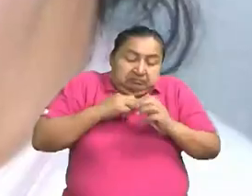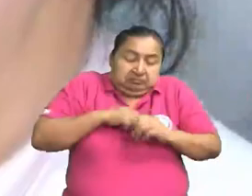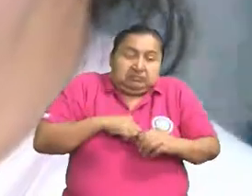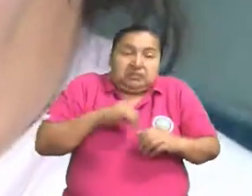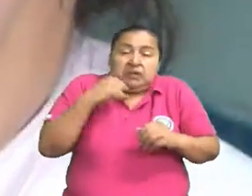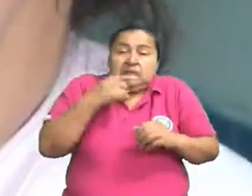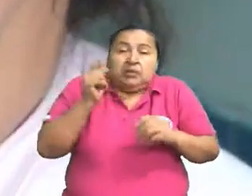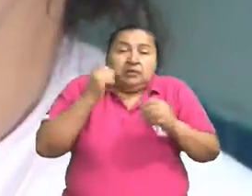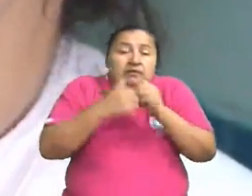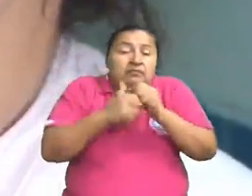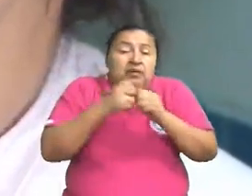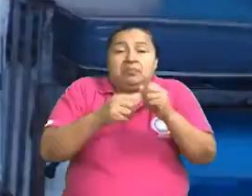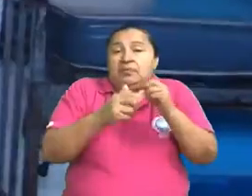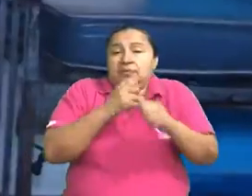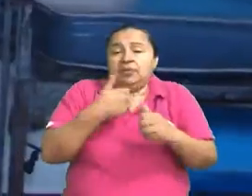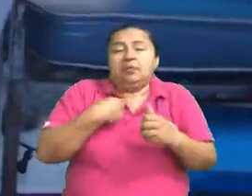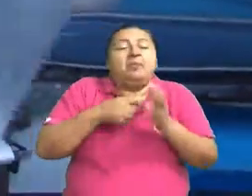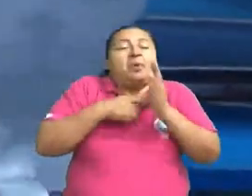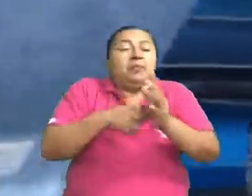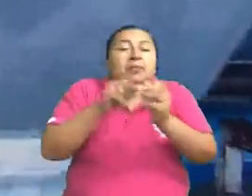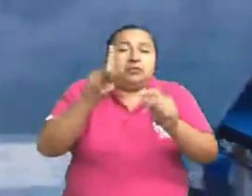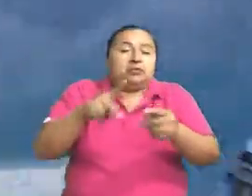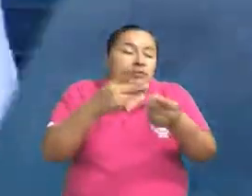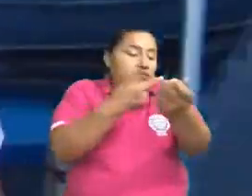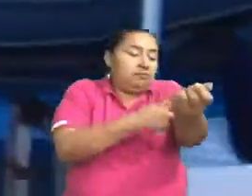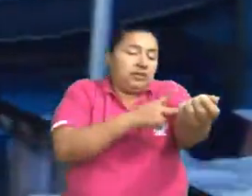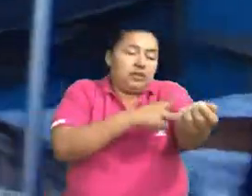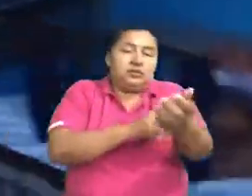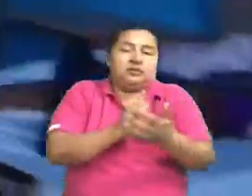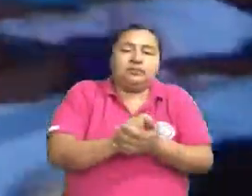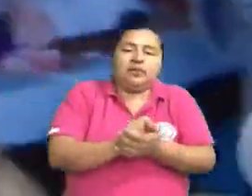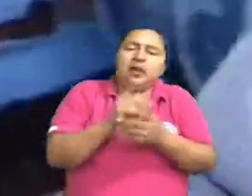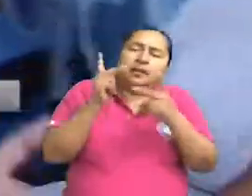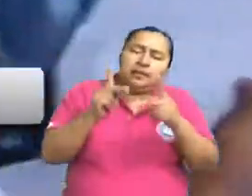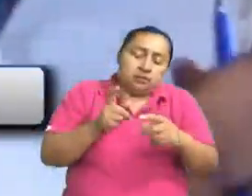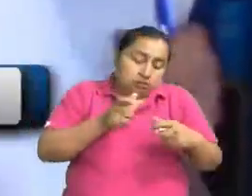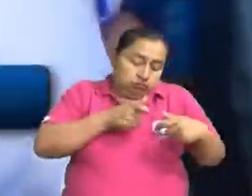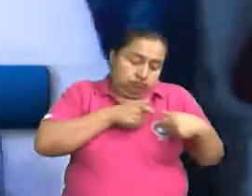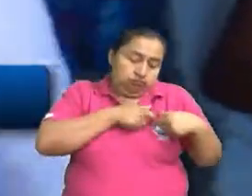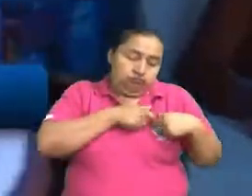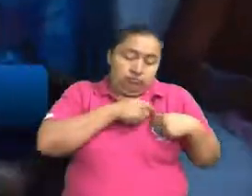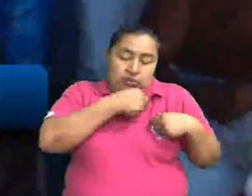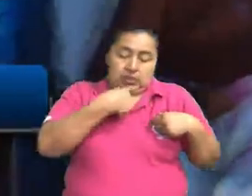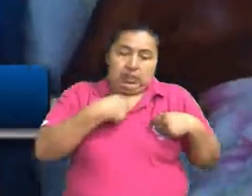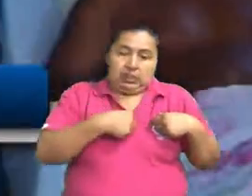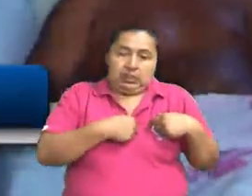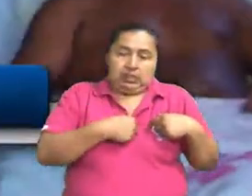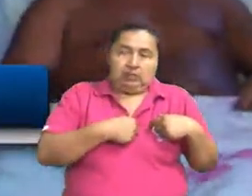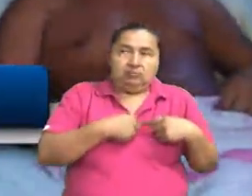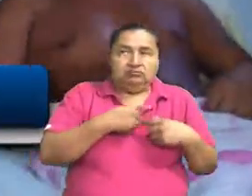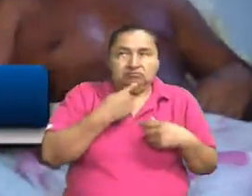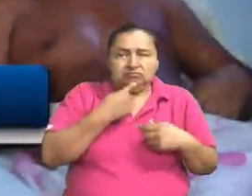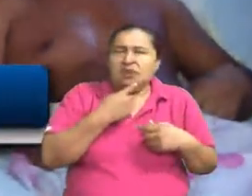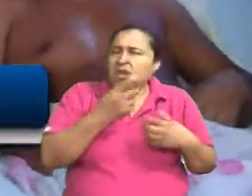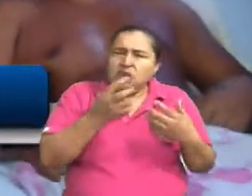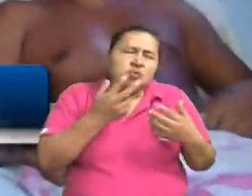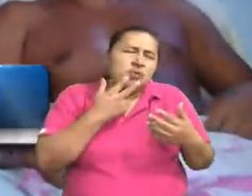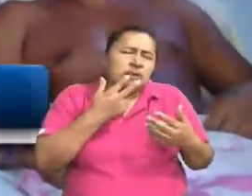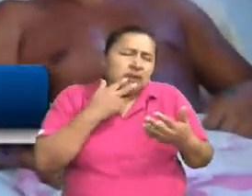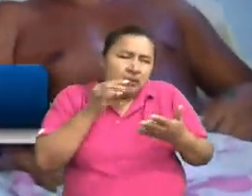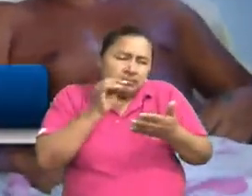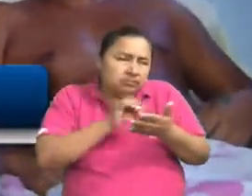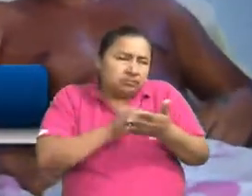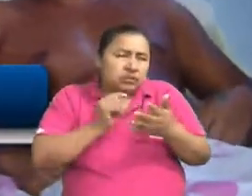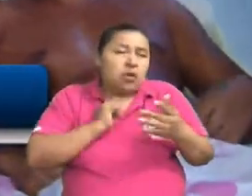lo recomendamos. Como el VIH, por ejemplo. Es correcto. Personas que tengan marcapaso. Pues no hay ninguna contraindicación. Que padezcan